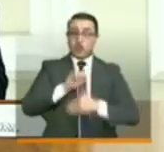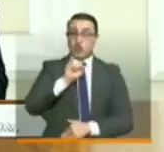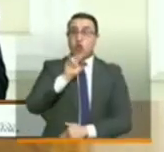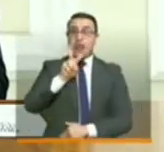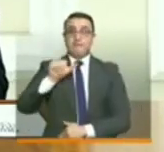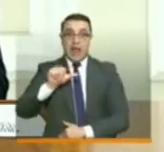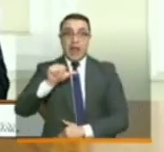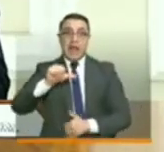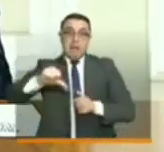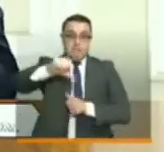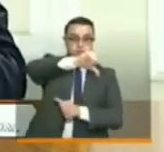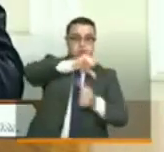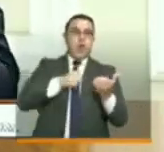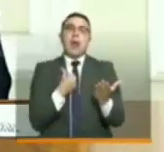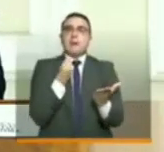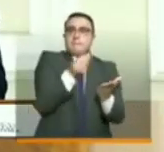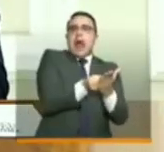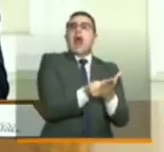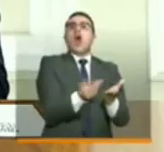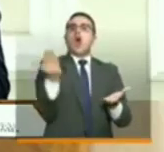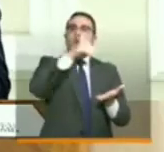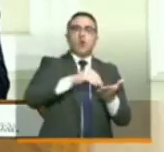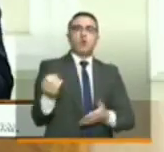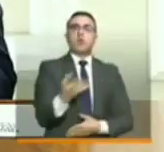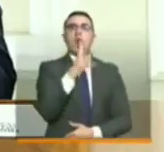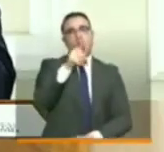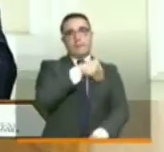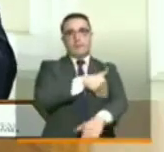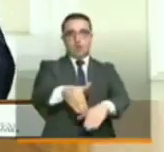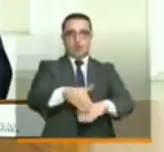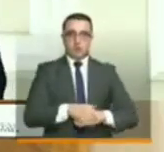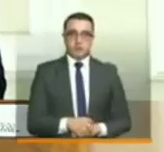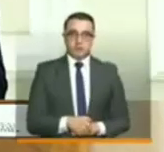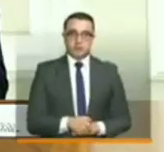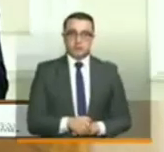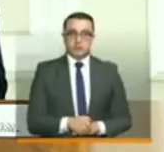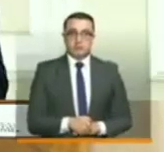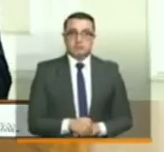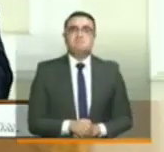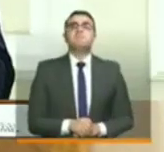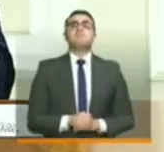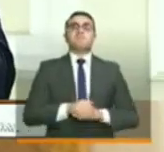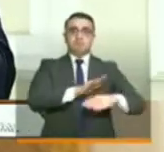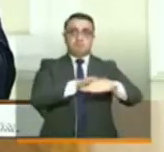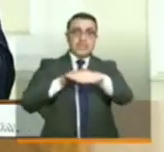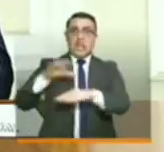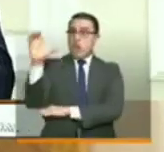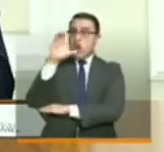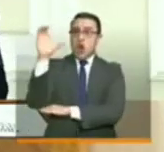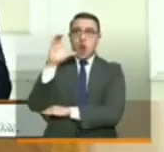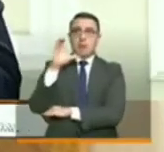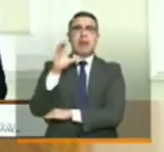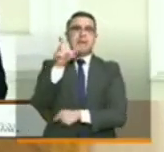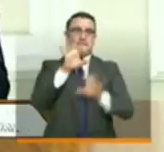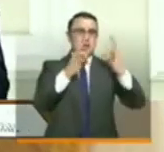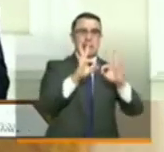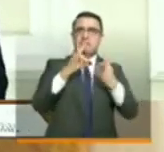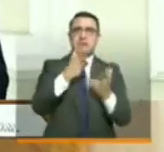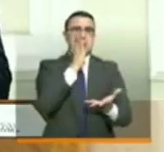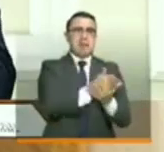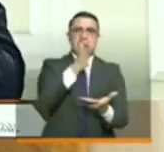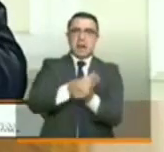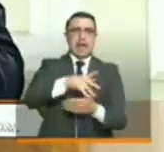de 1 millón de familias. Este balance social muestra que Colombia ha podido atender a las familias más